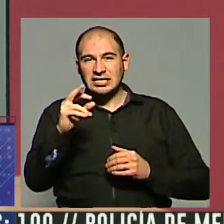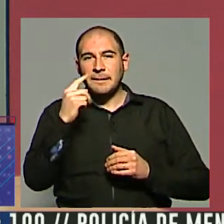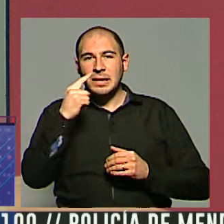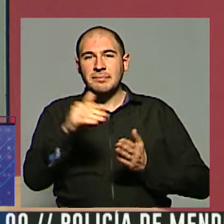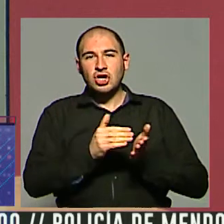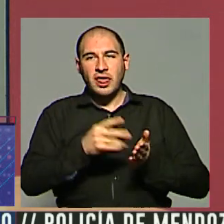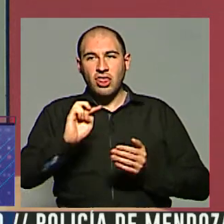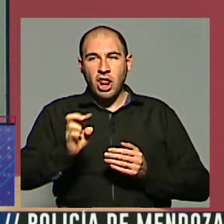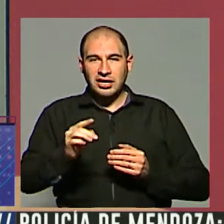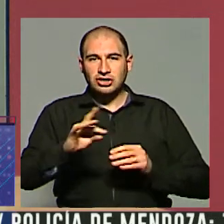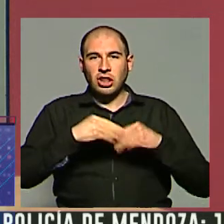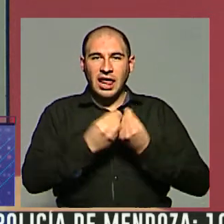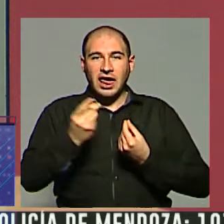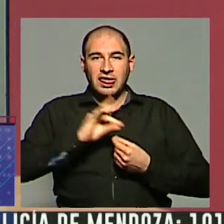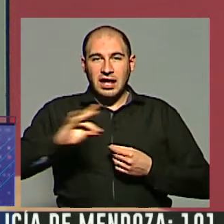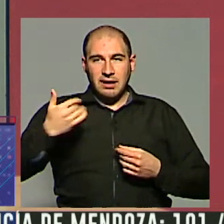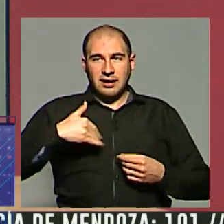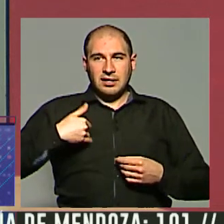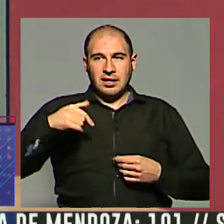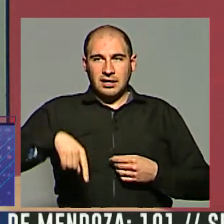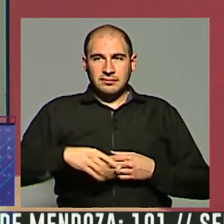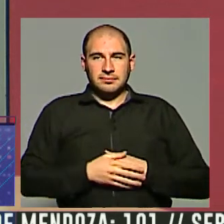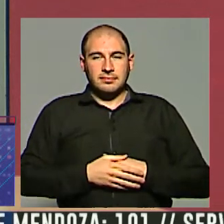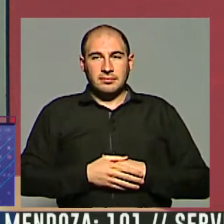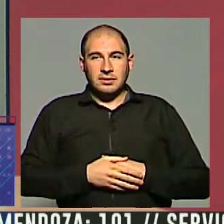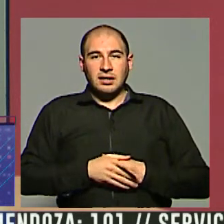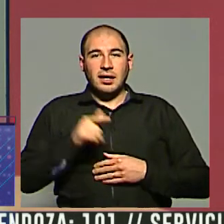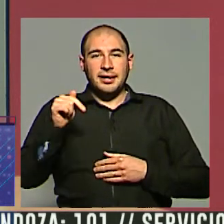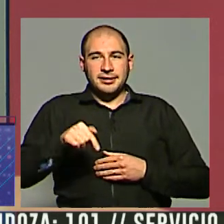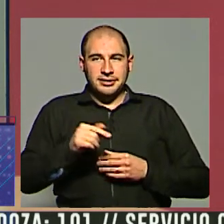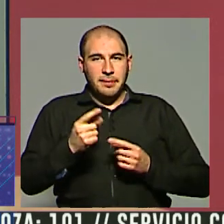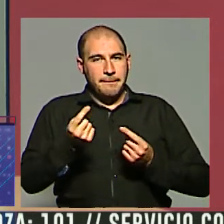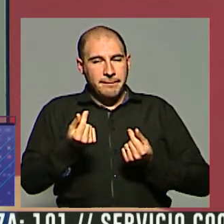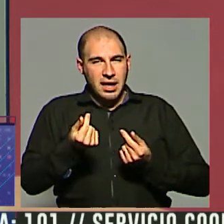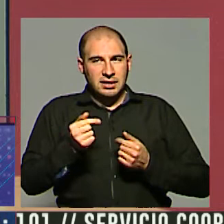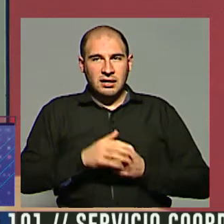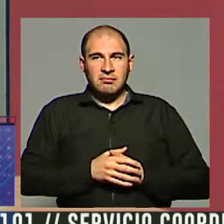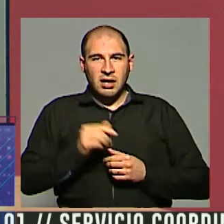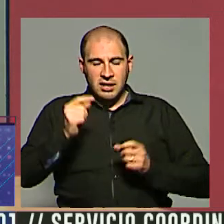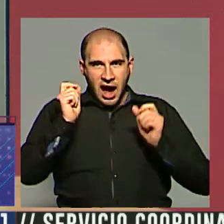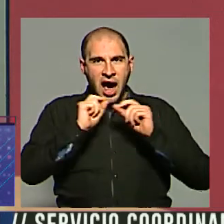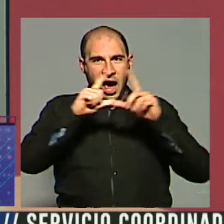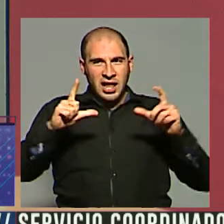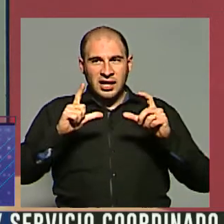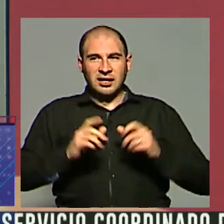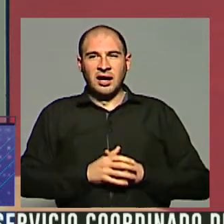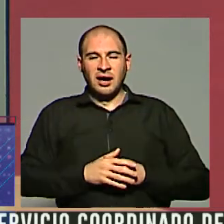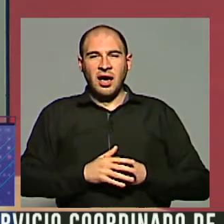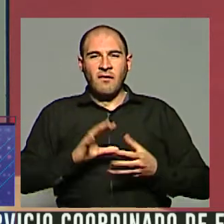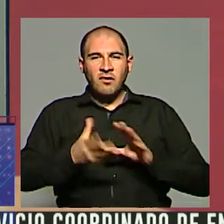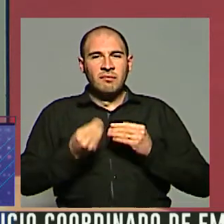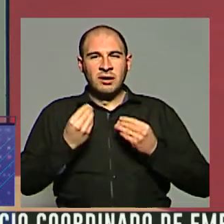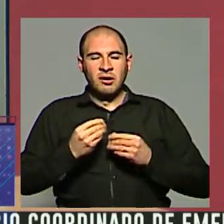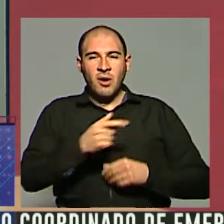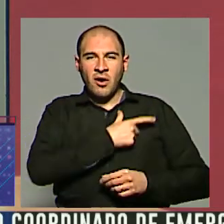dólares el nivel de endeudamiento que tiene el país, con lo cual es una cifra que pone en alerta de qué manera tiene